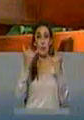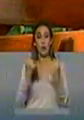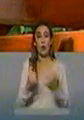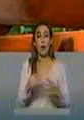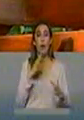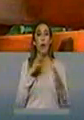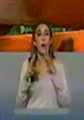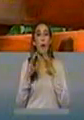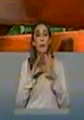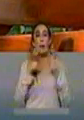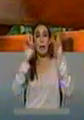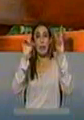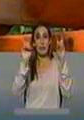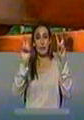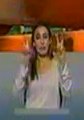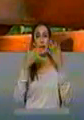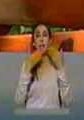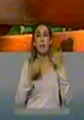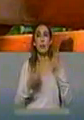sobre el turismo, sus